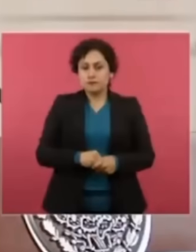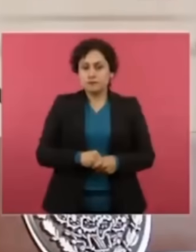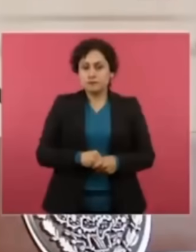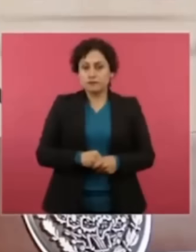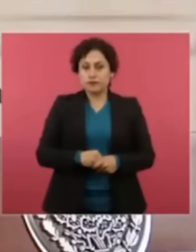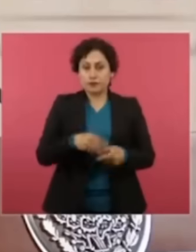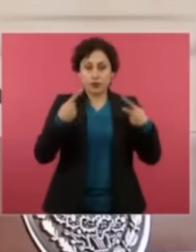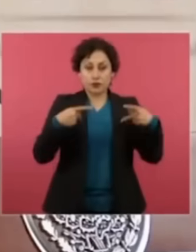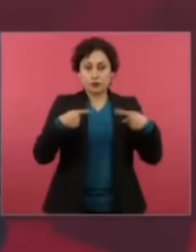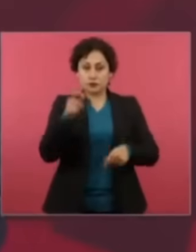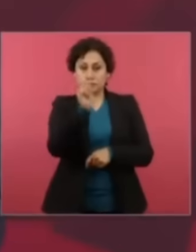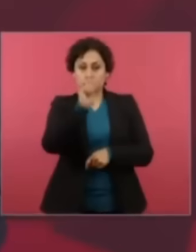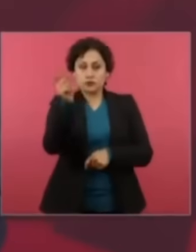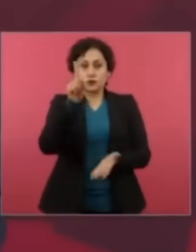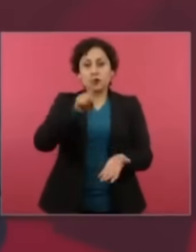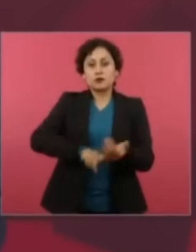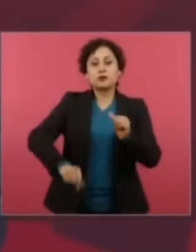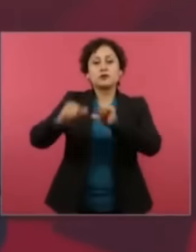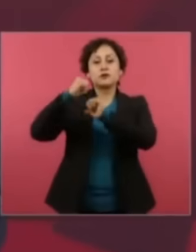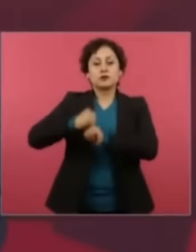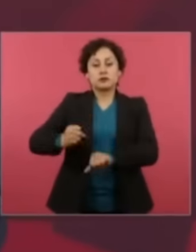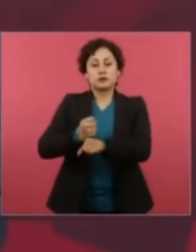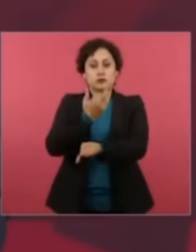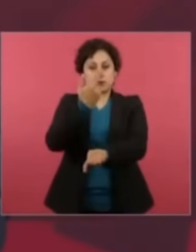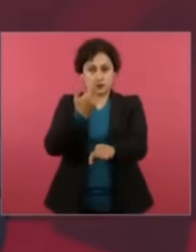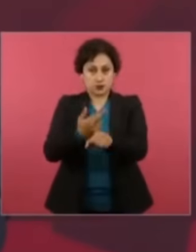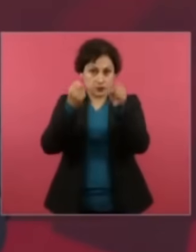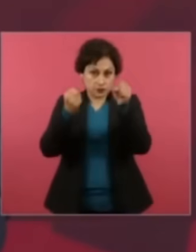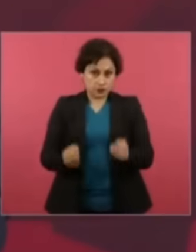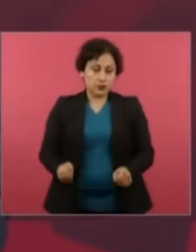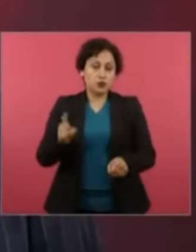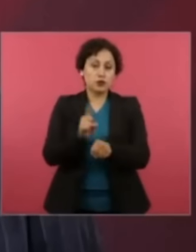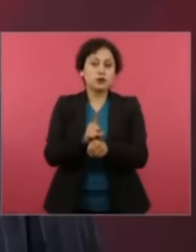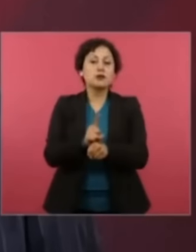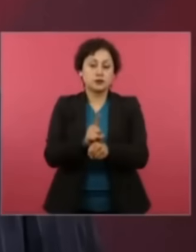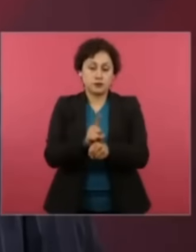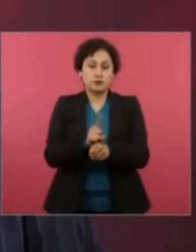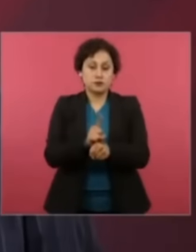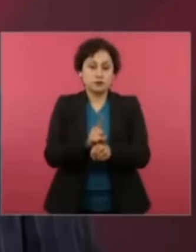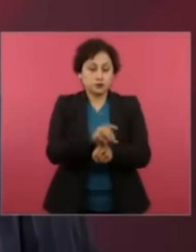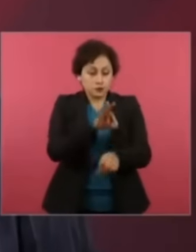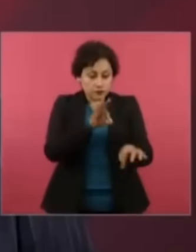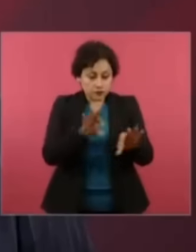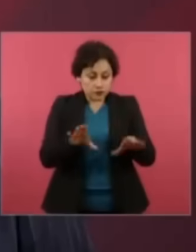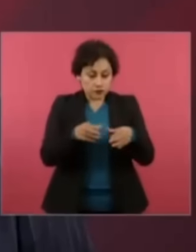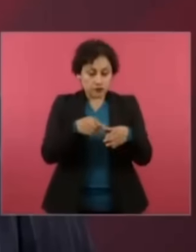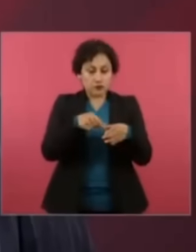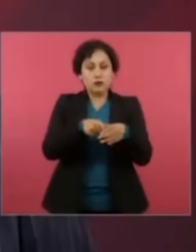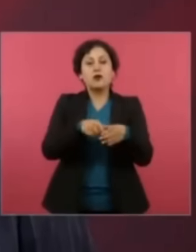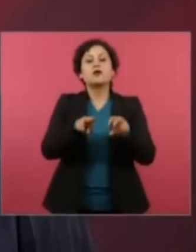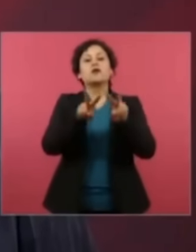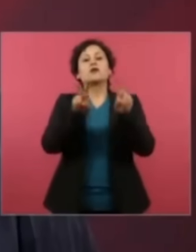al Gobierno Federal como siempre lavándose las manos Entonces para qué es gobernador